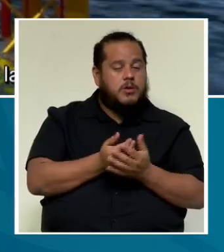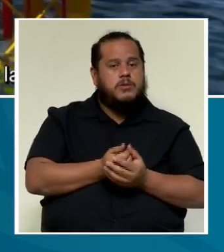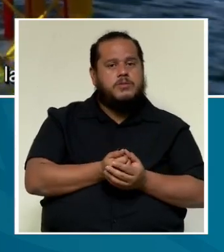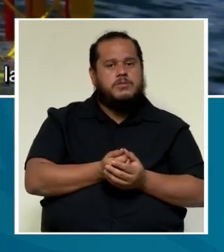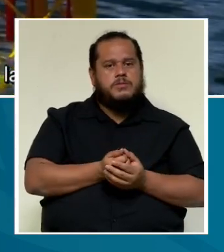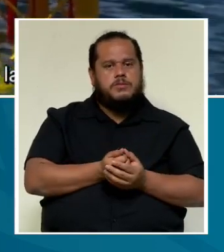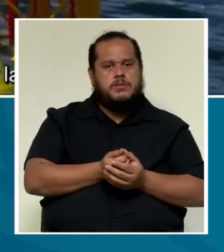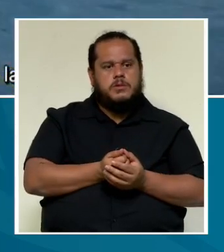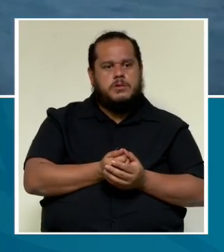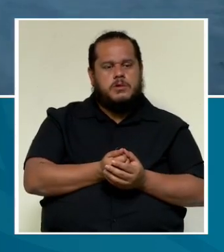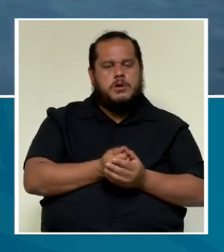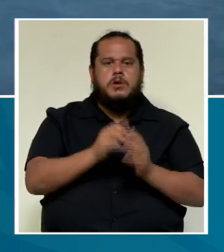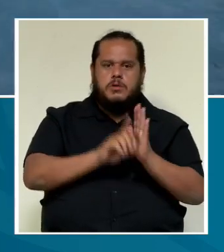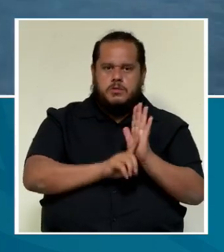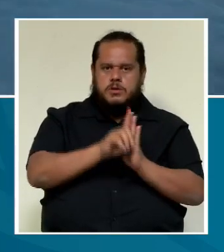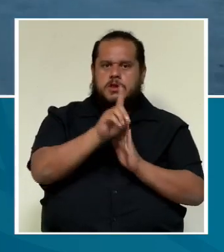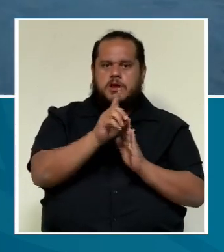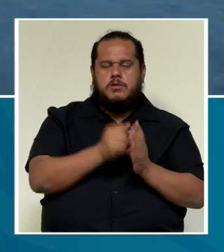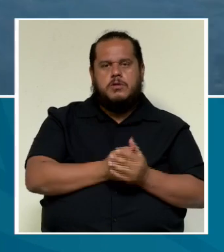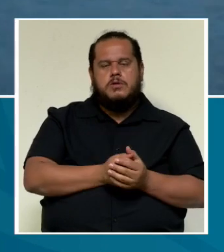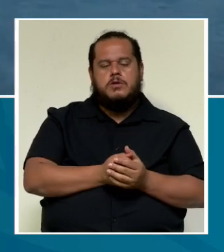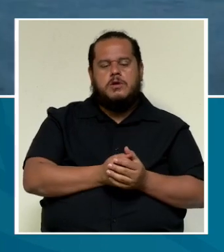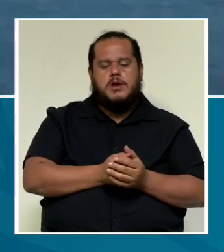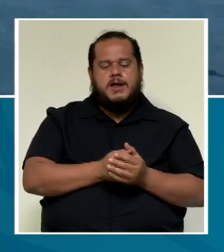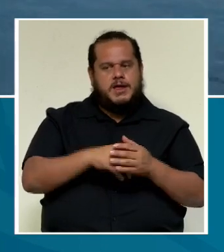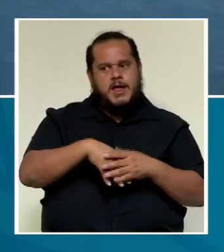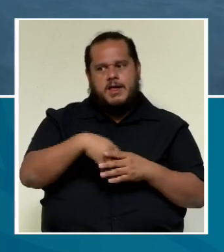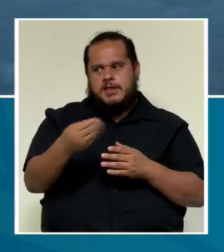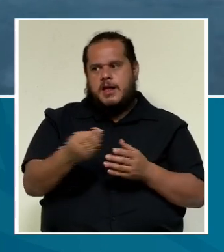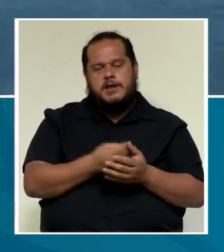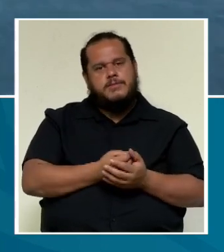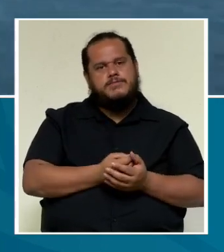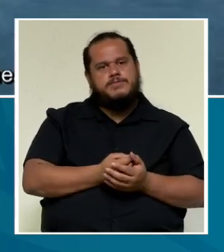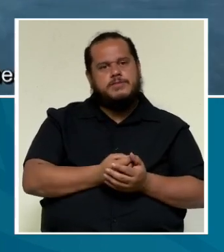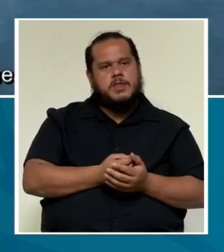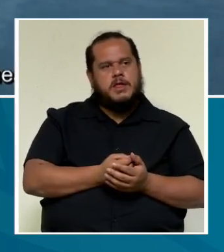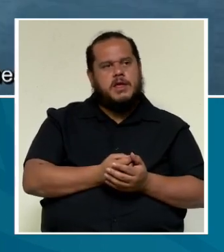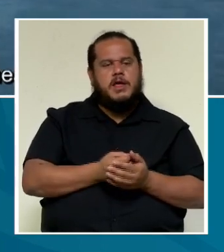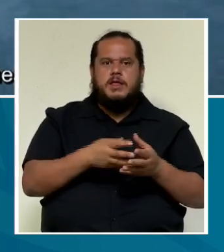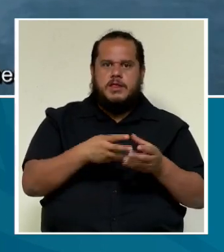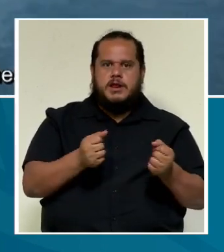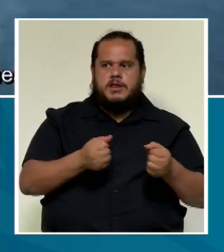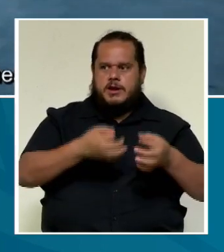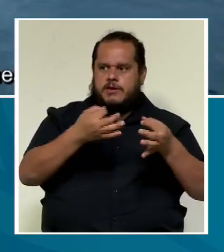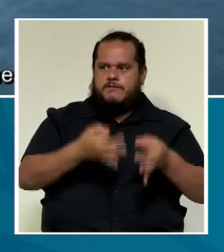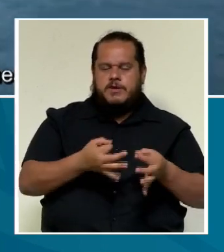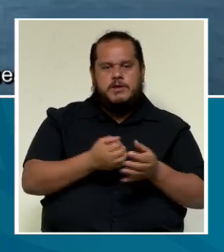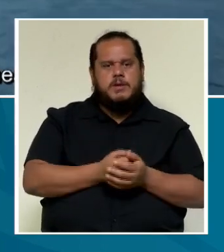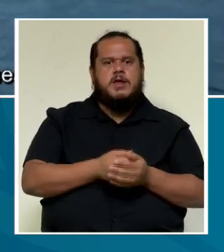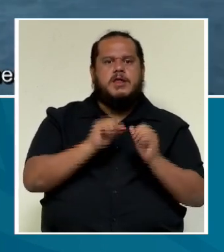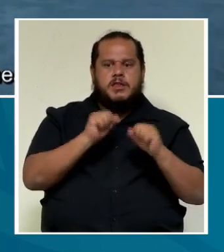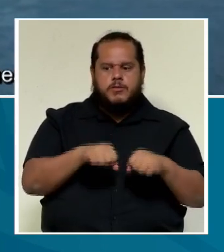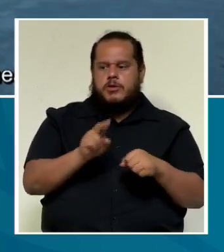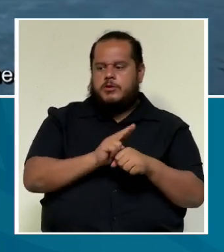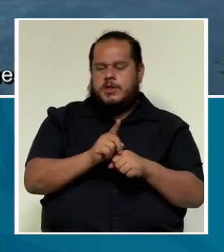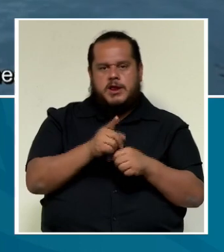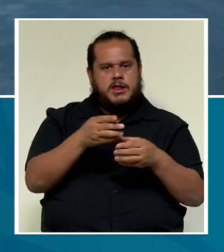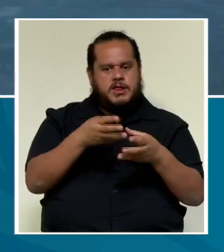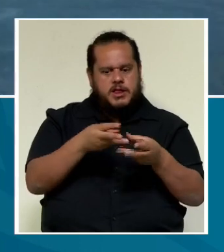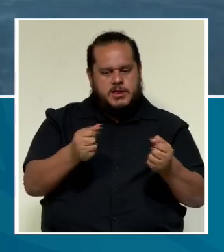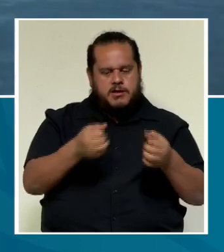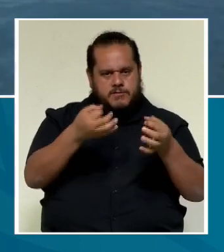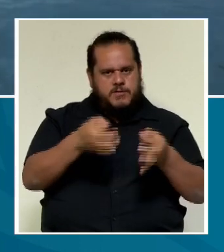un desarrollo que sale de la tierra firme. Se puede usar esa tierra firme